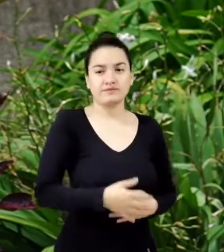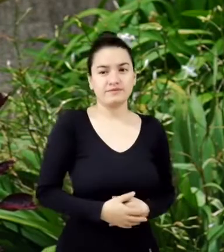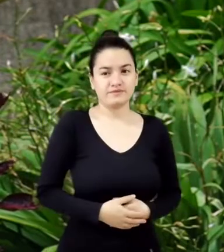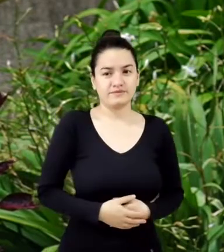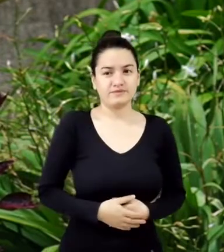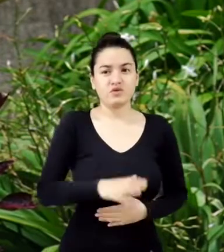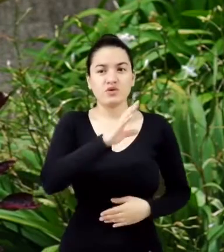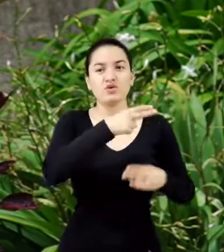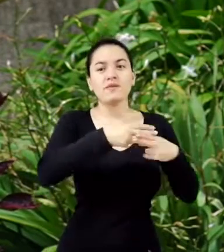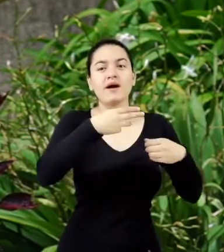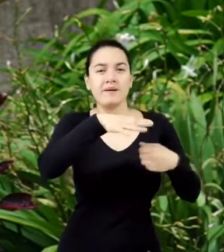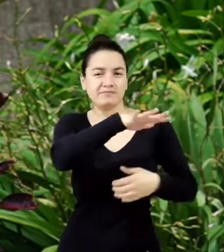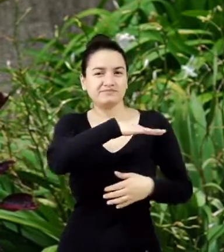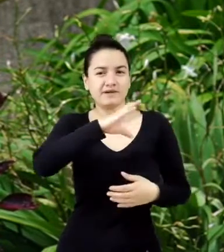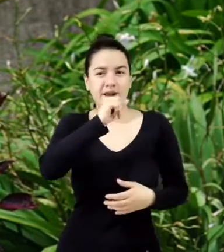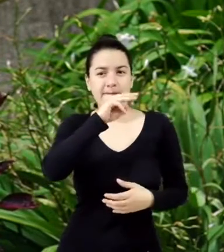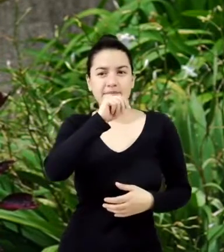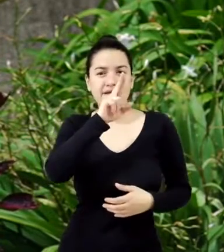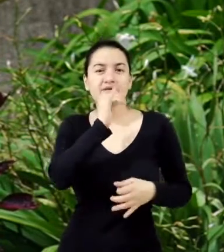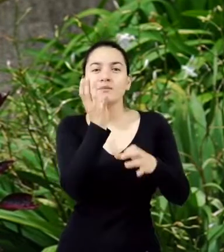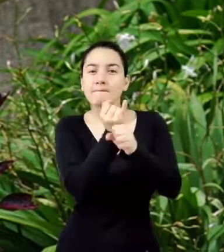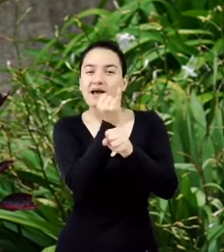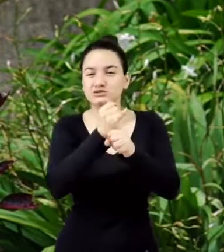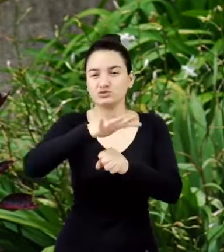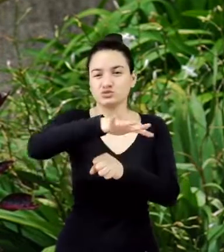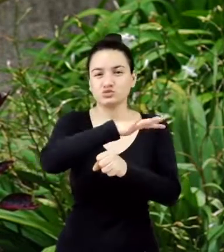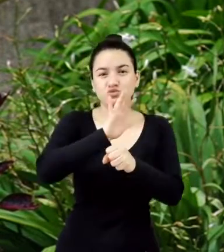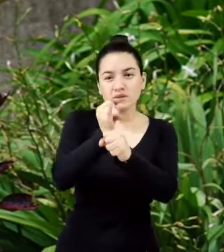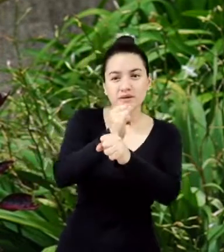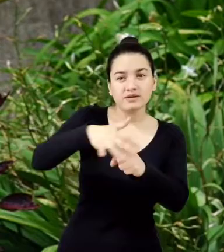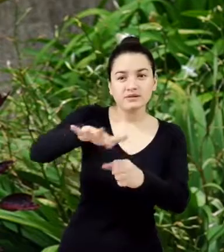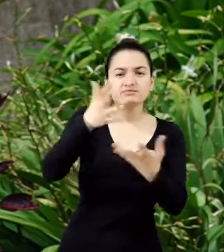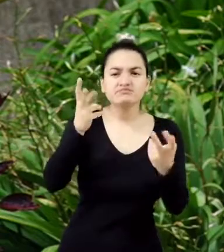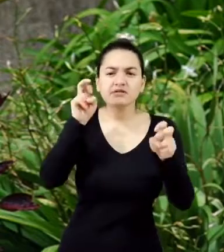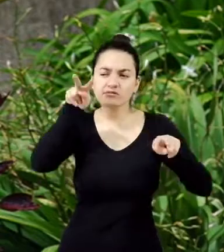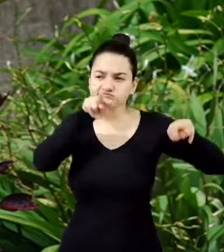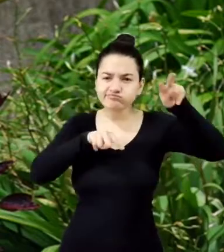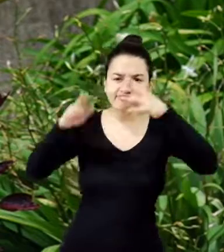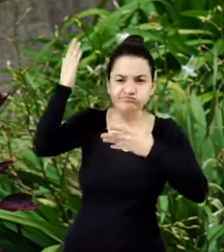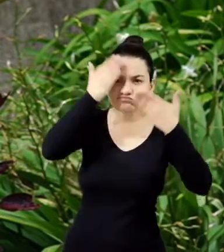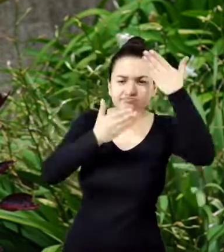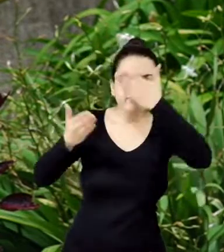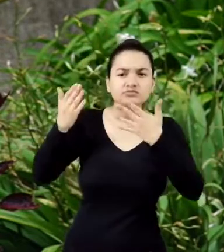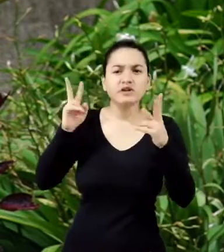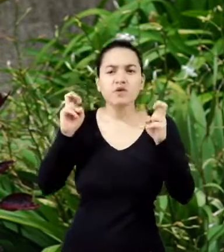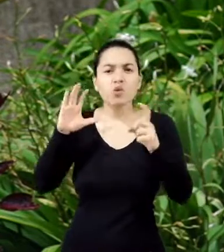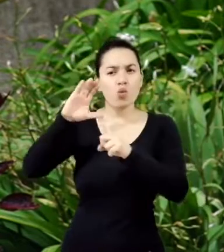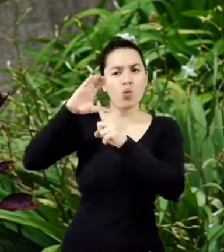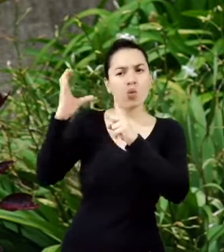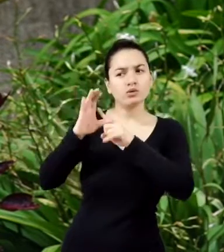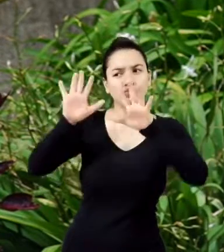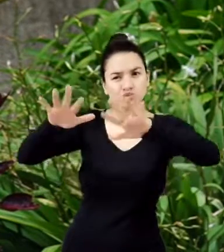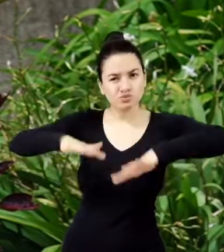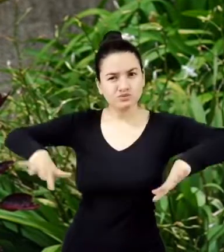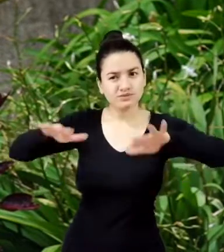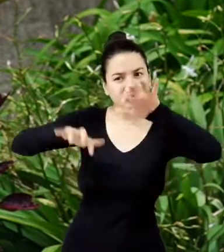este viernes 11 de noviembre en la Cámara de Comercio de la ciudad de Ipiales. La transmisión la